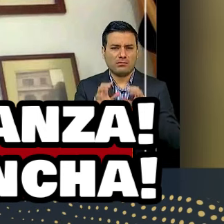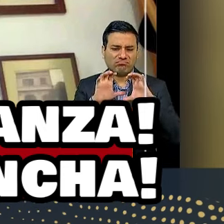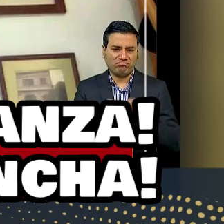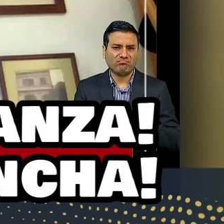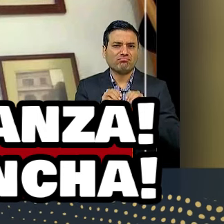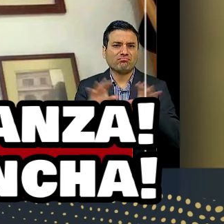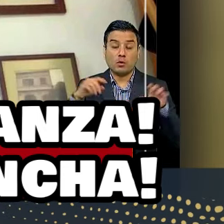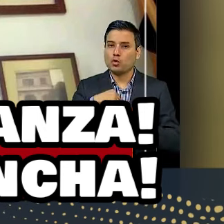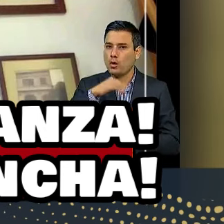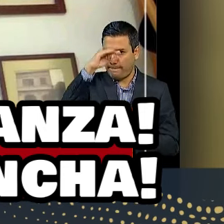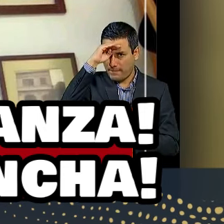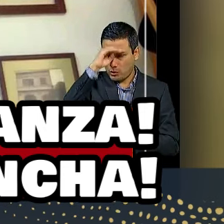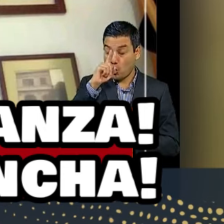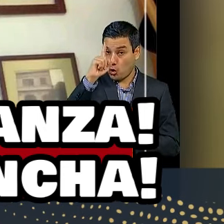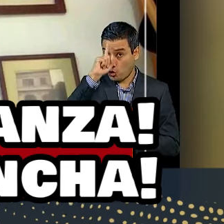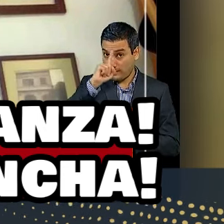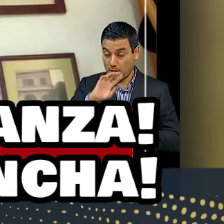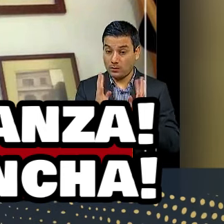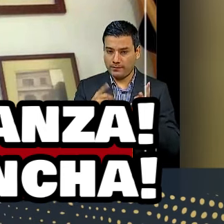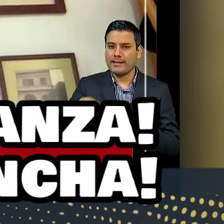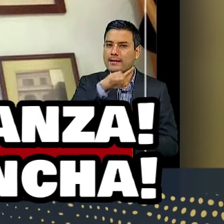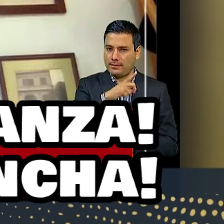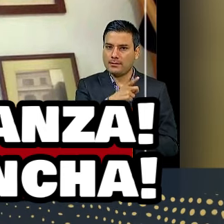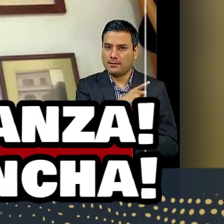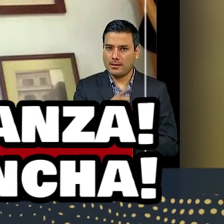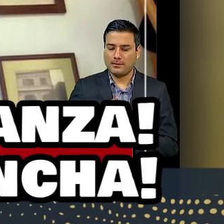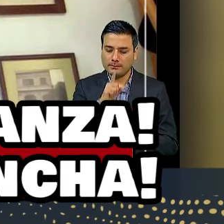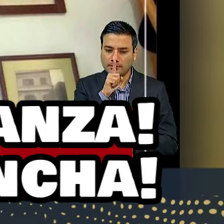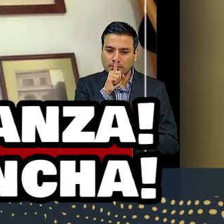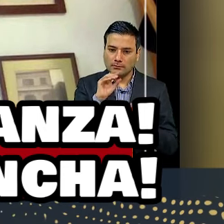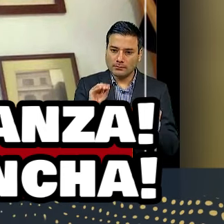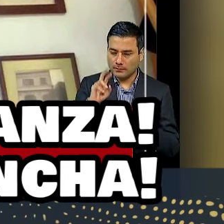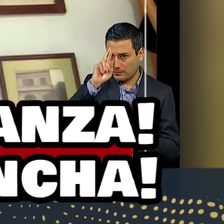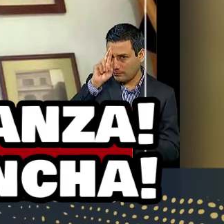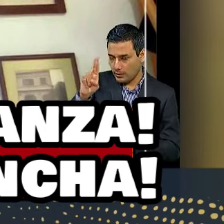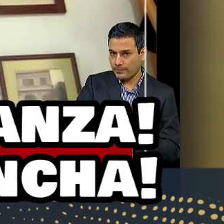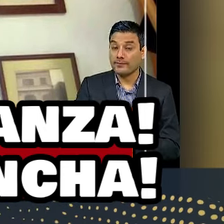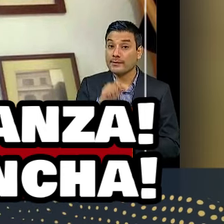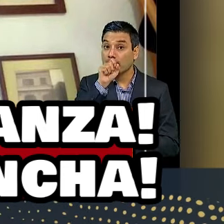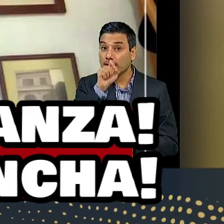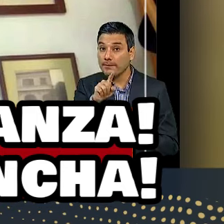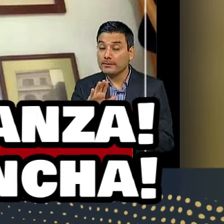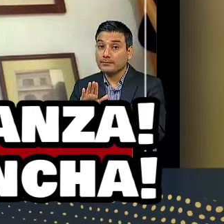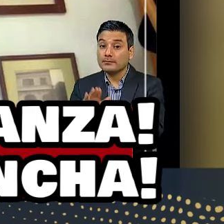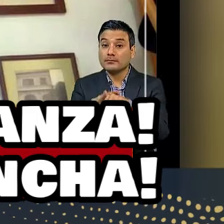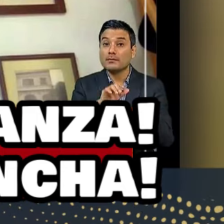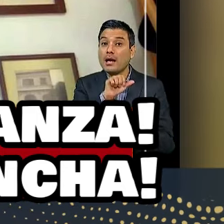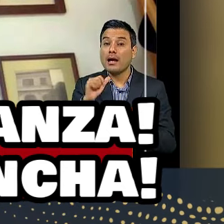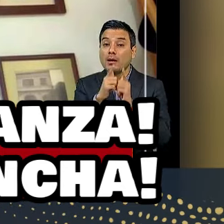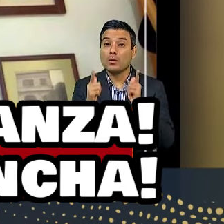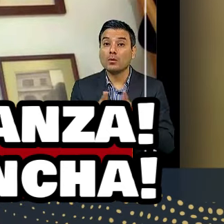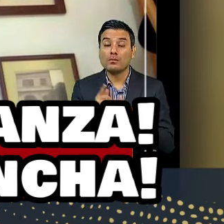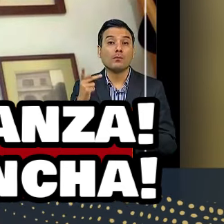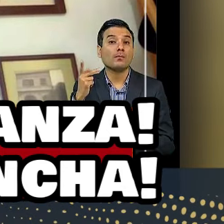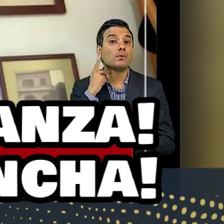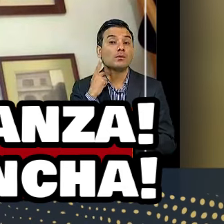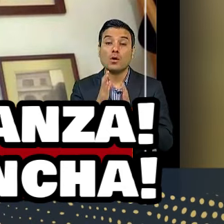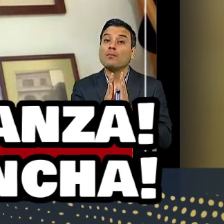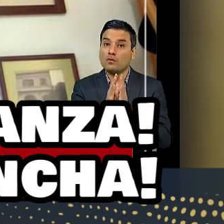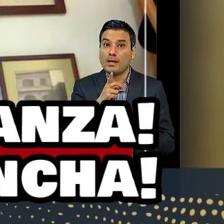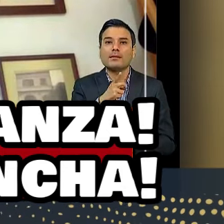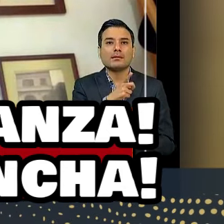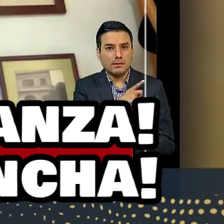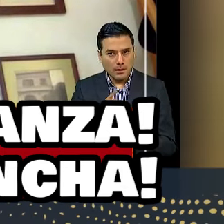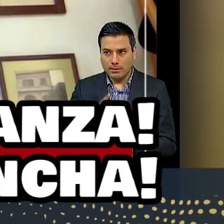general me parece que es importante que nos manifestemos y es muy importante respetar y hacer llamado a todas las fuerzas políticas para que se facilite su